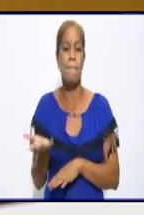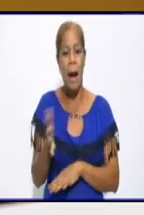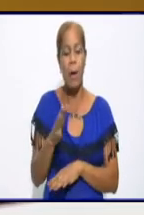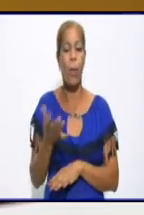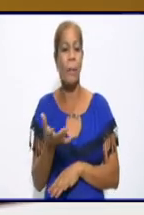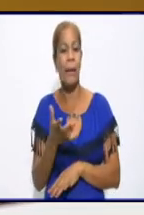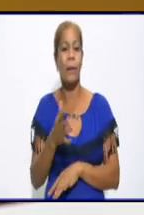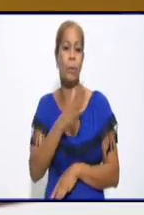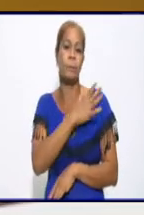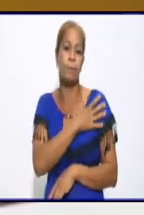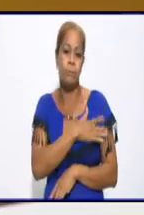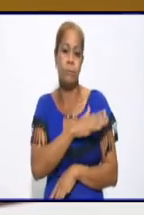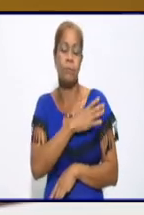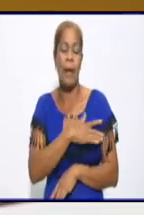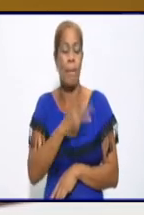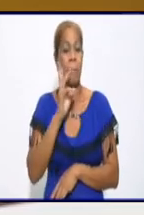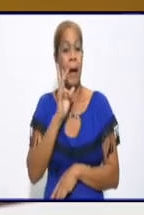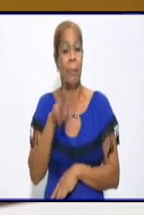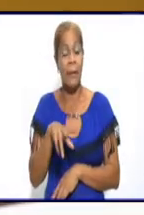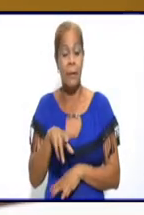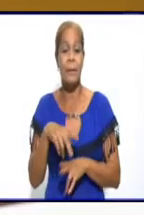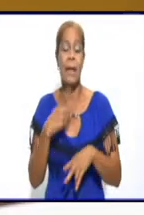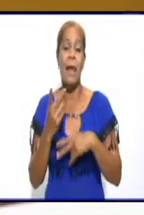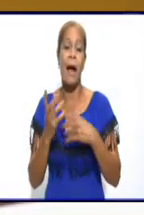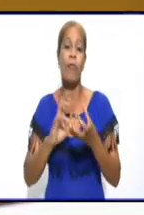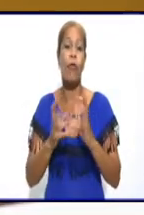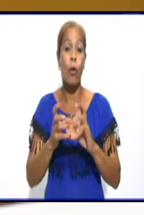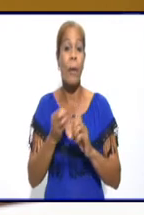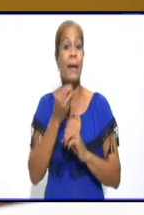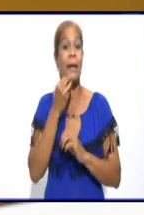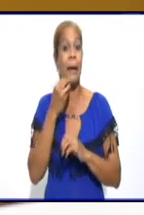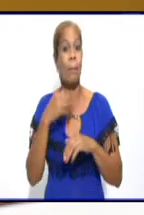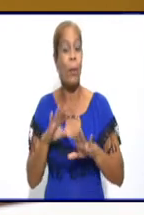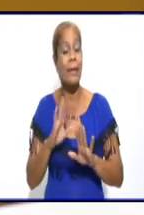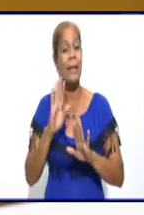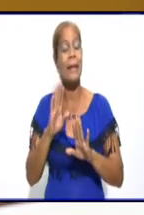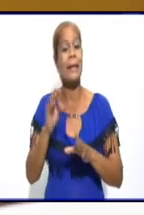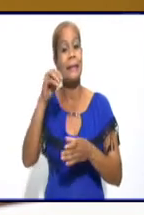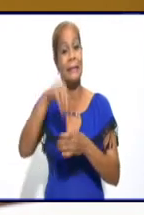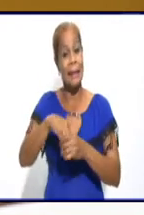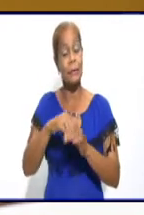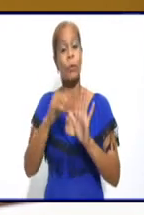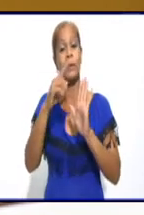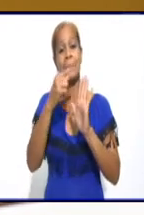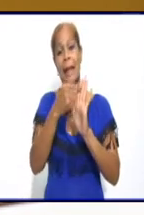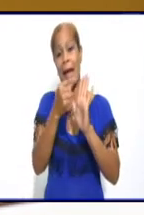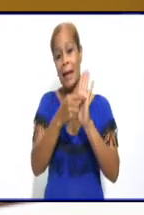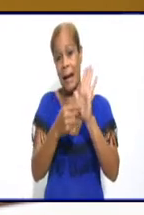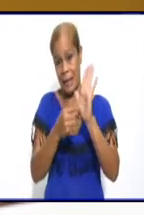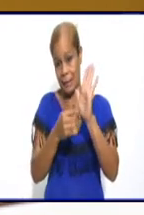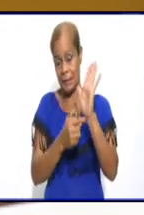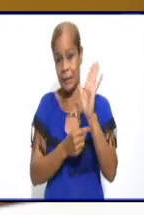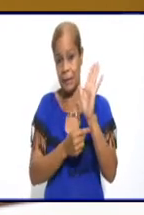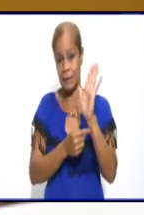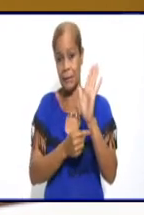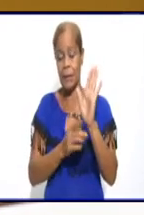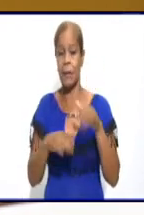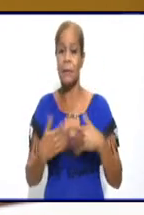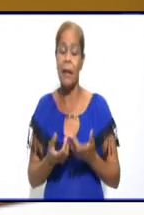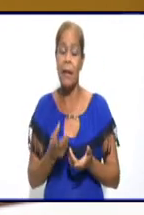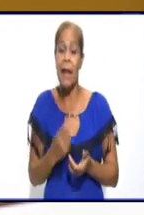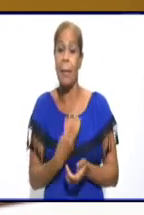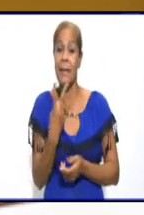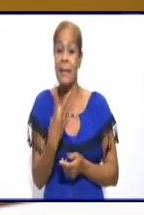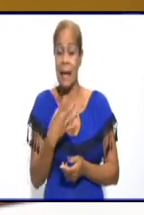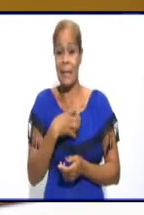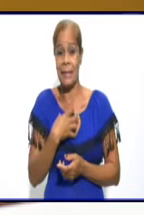la forma que puede de acuerdo a sus características de acuerdo a su rutina de vida y ahí es